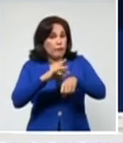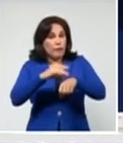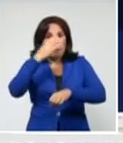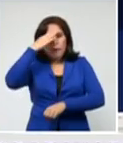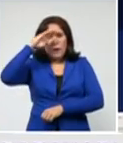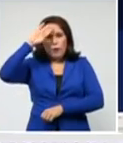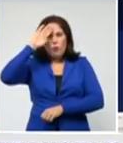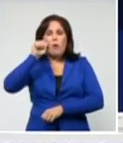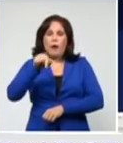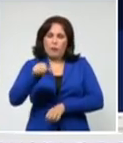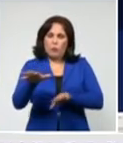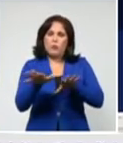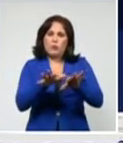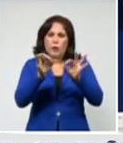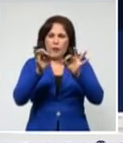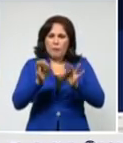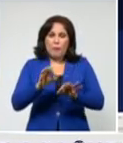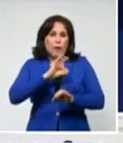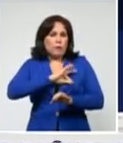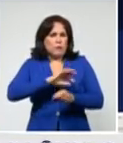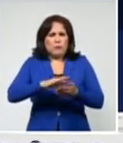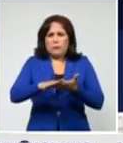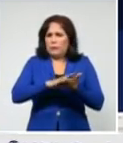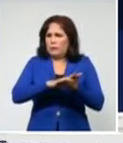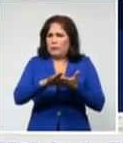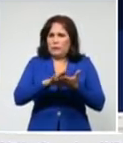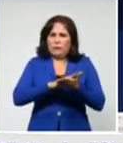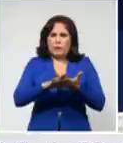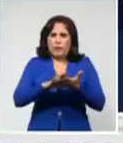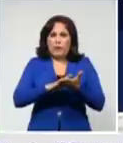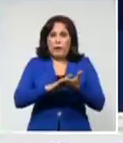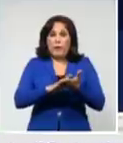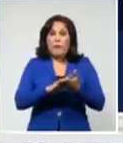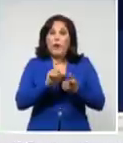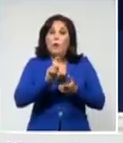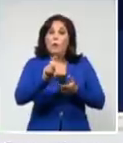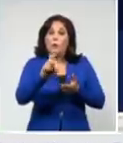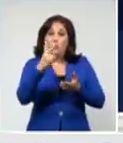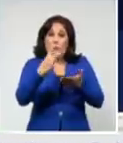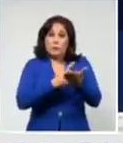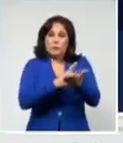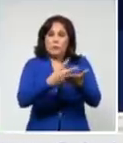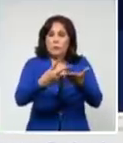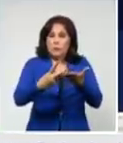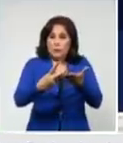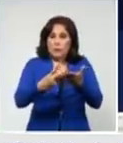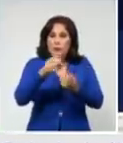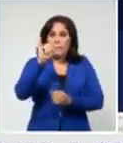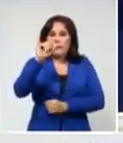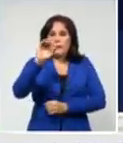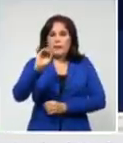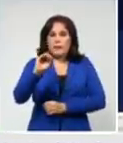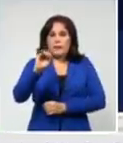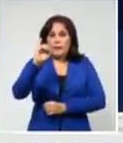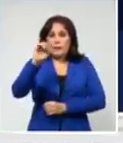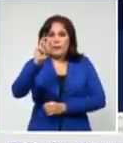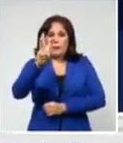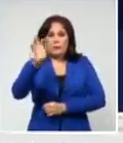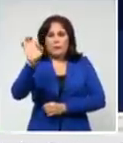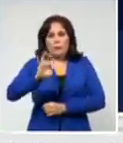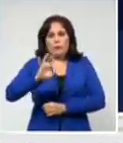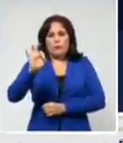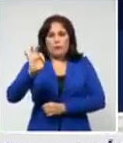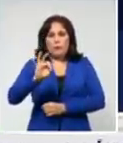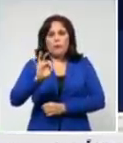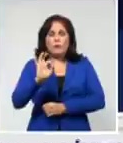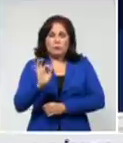esta condición de asintomáticos y en los últimos 15 días el 63%, un por